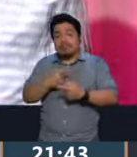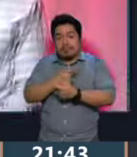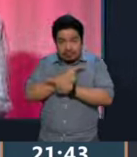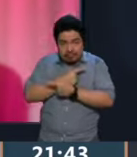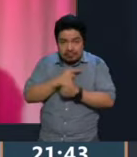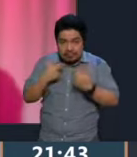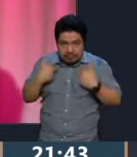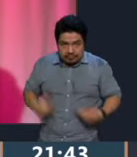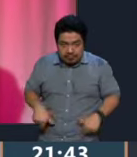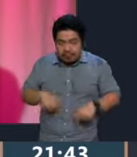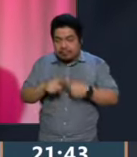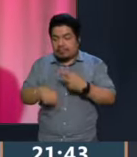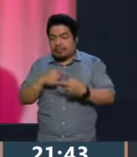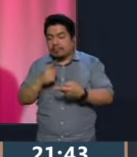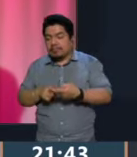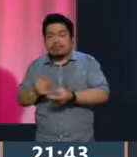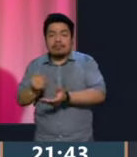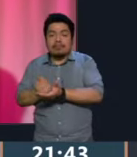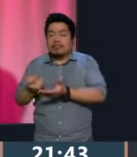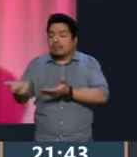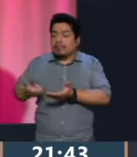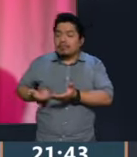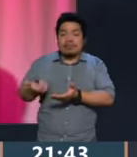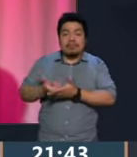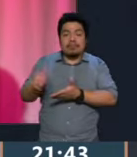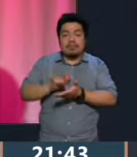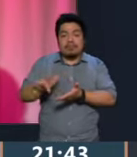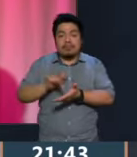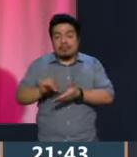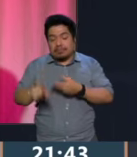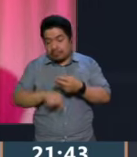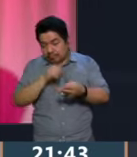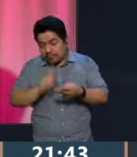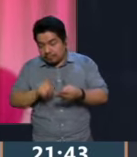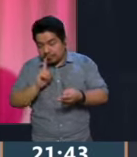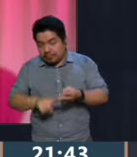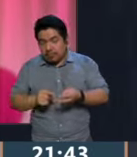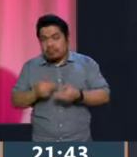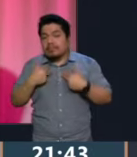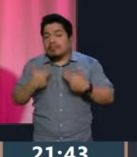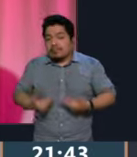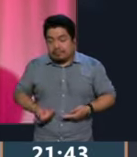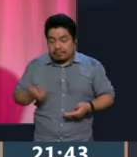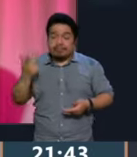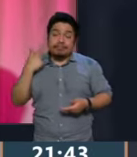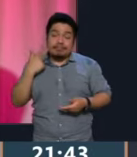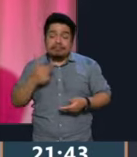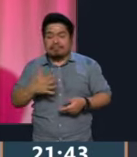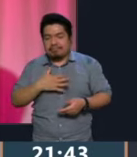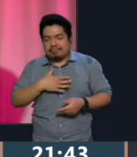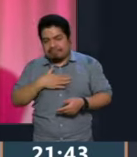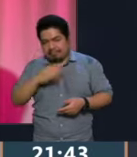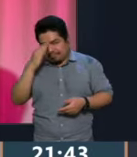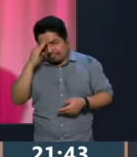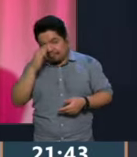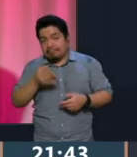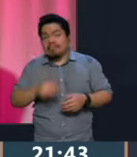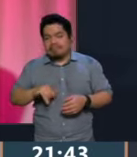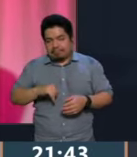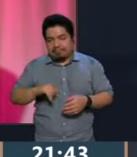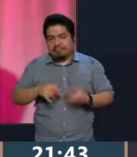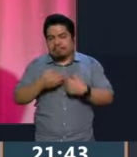¿no? El tema de la subsidiariedad y demás. Entonces, volviendo un poco al humanismo político, entonces a mí me parece muy importante y yo creo que